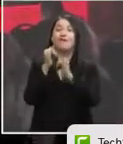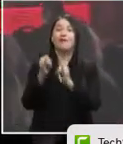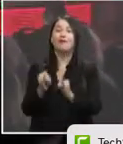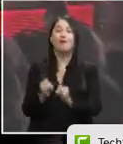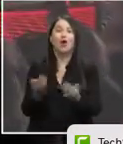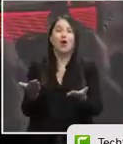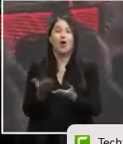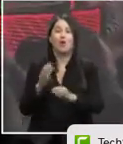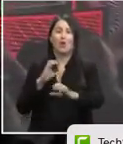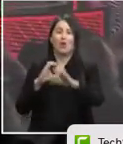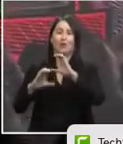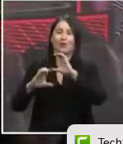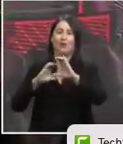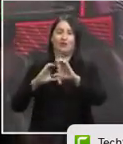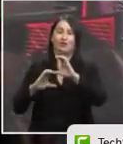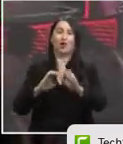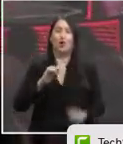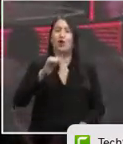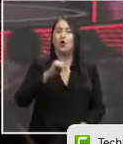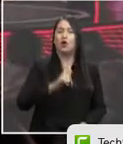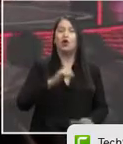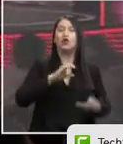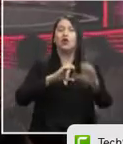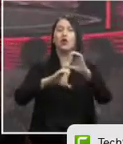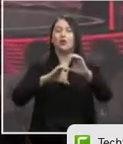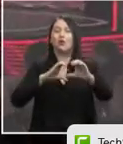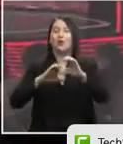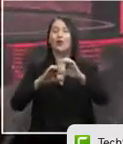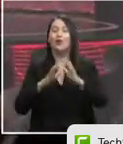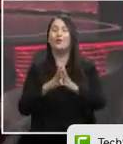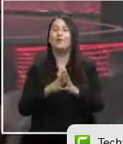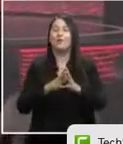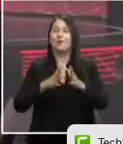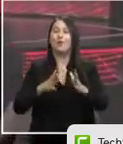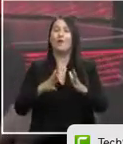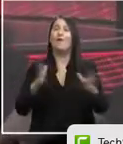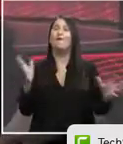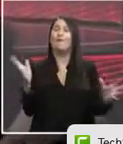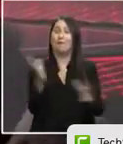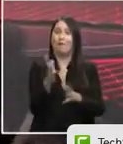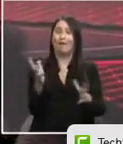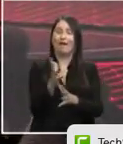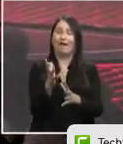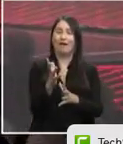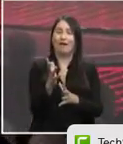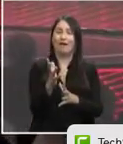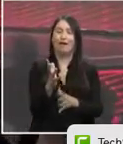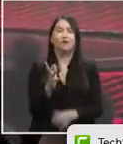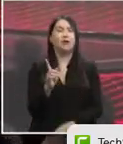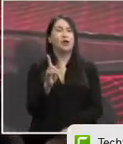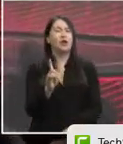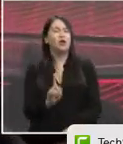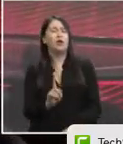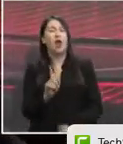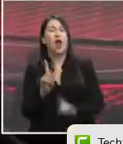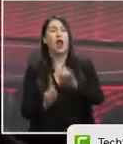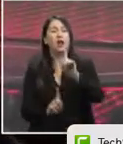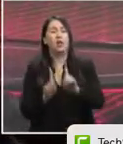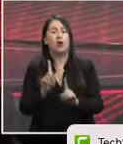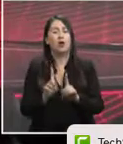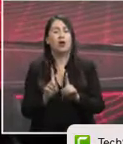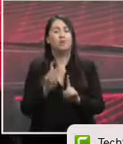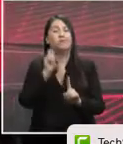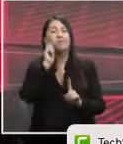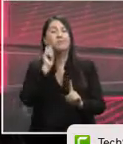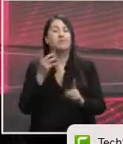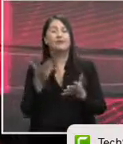comunicarnos. Hoy nos comunicamos de manera extremadamente violenta. No sé si será uno de los costos del